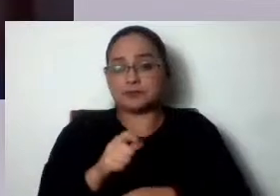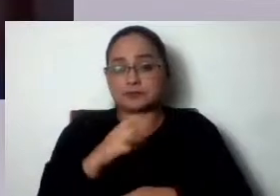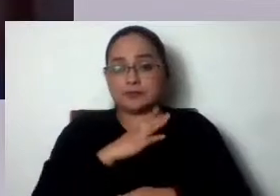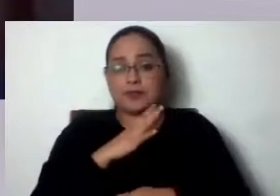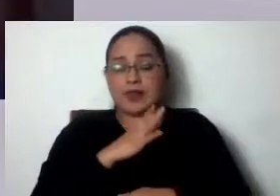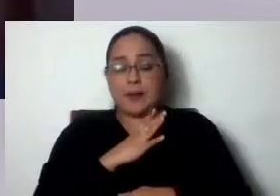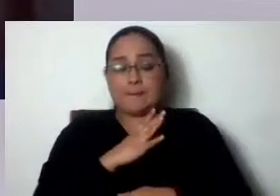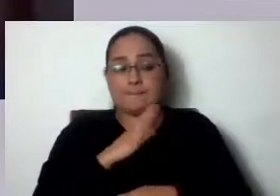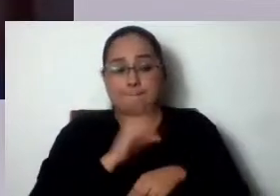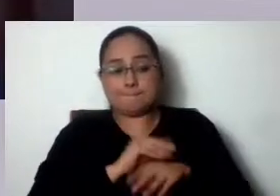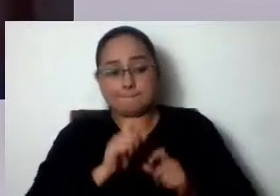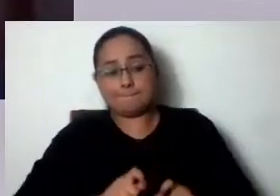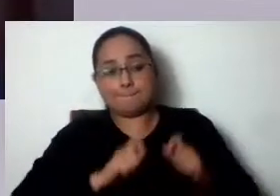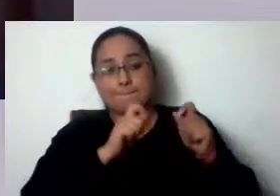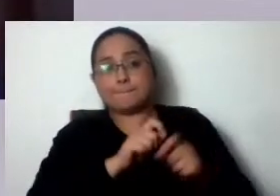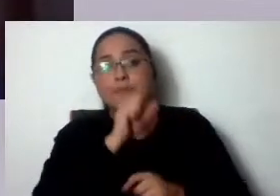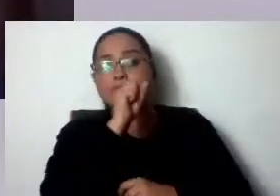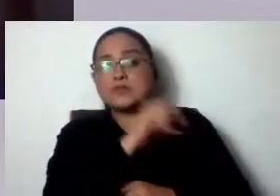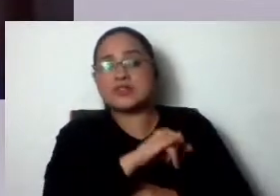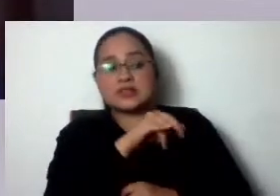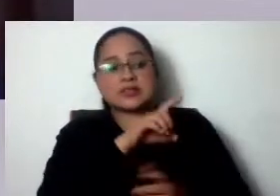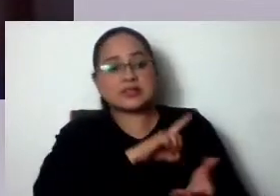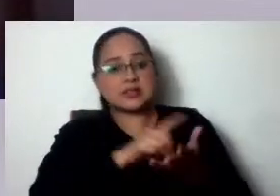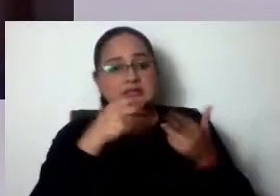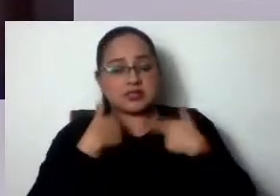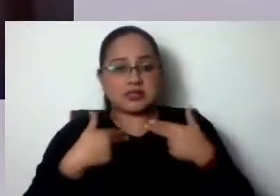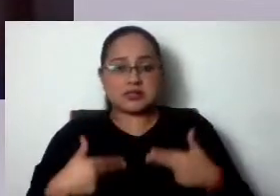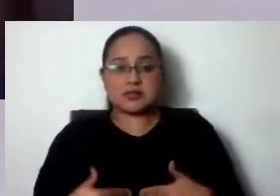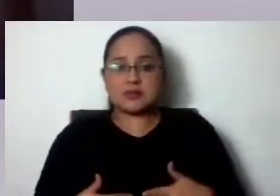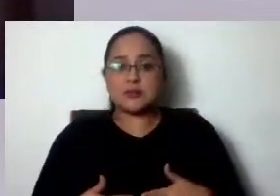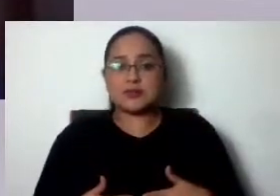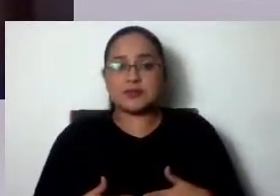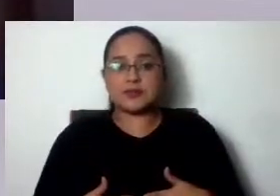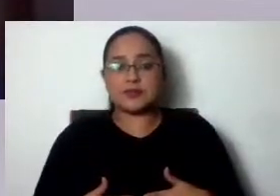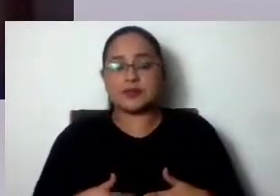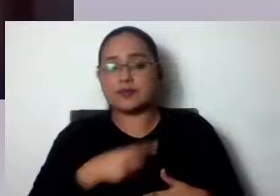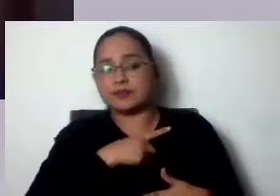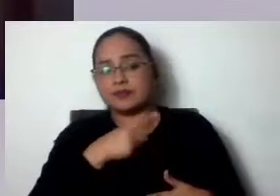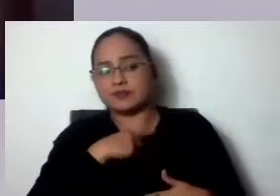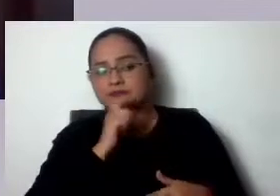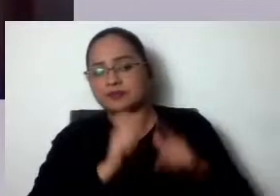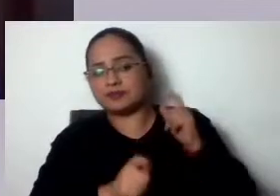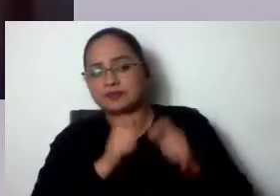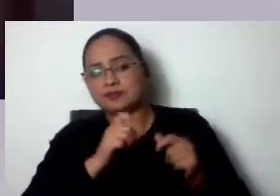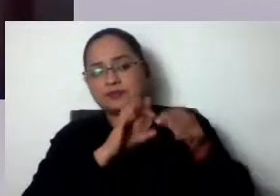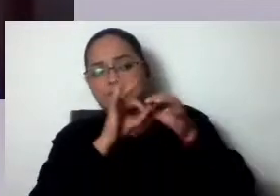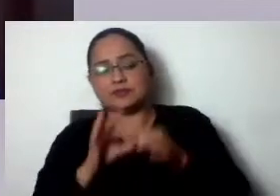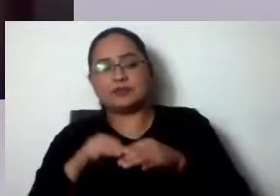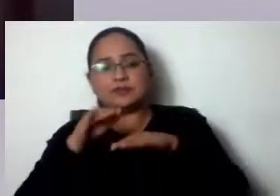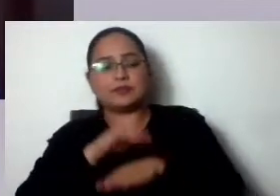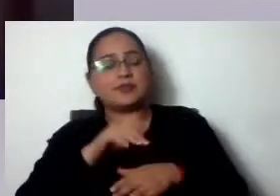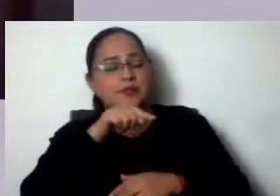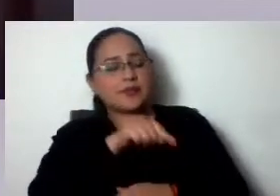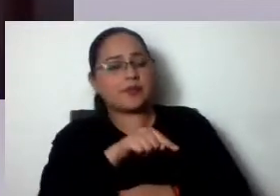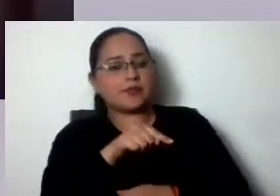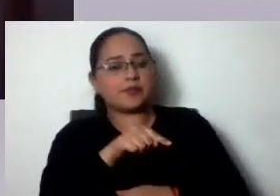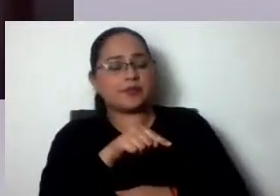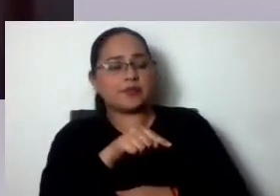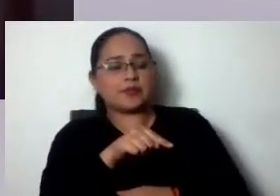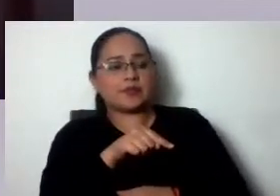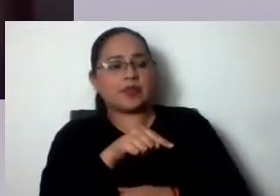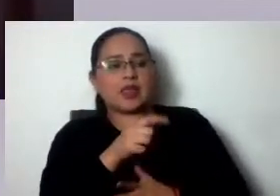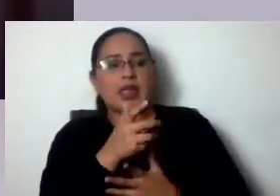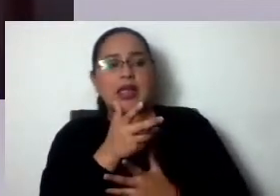expresa relativo al cual los derechos humanos los que debe interpretarse en el sentido de que implica la